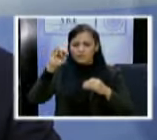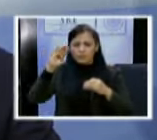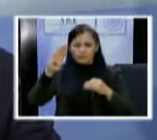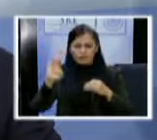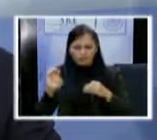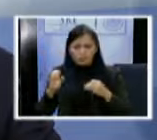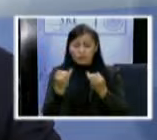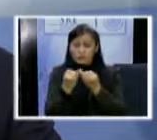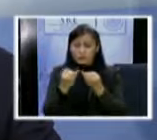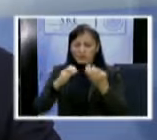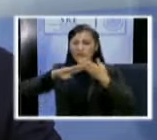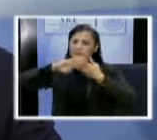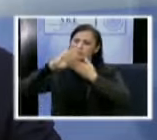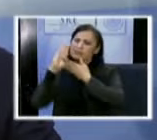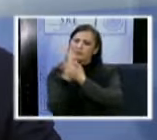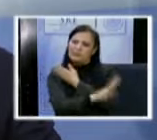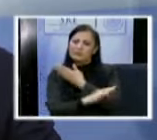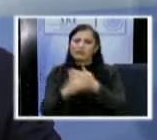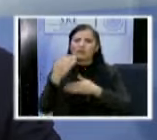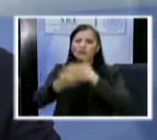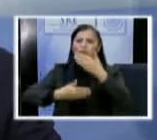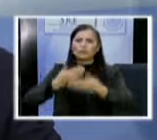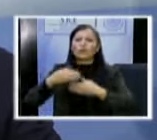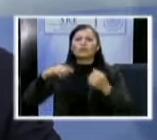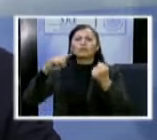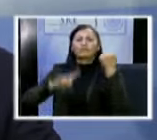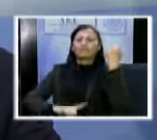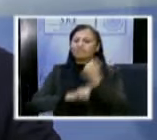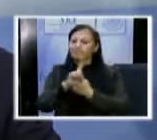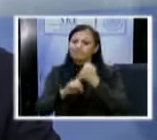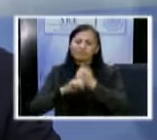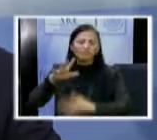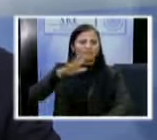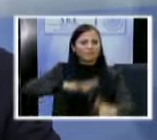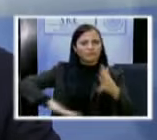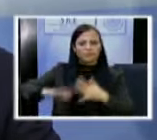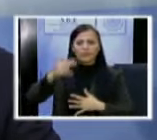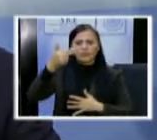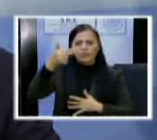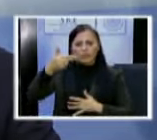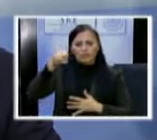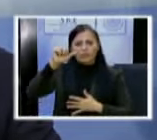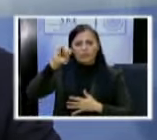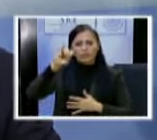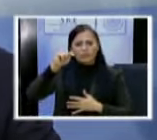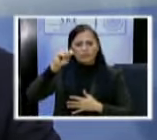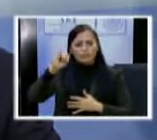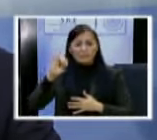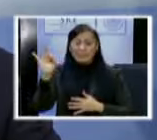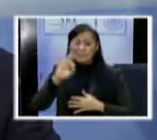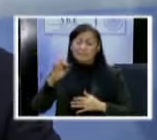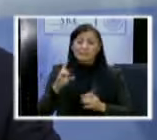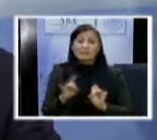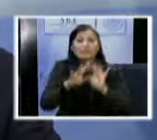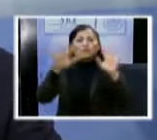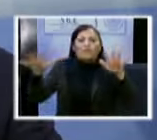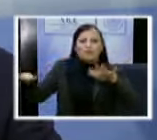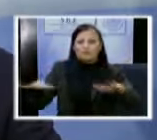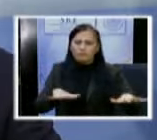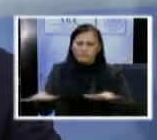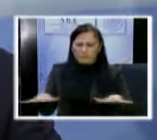haya una catástrofe grande en Haití, la infraestructura está de mírame y no me toques, si hay un temblor o